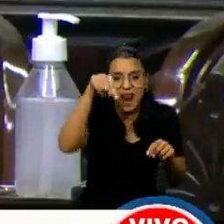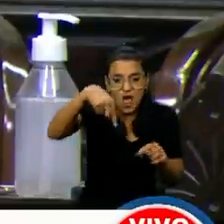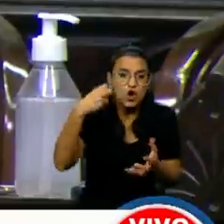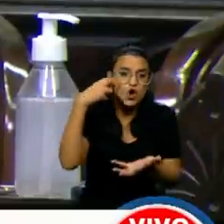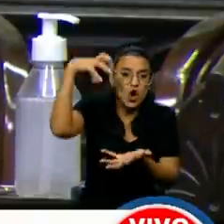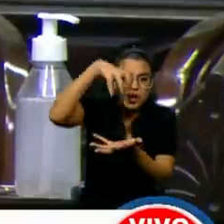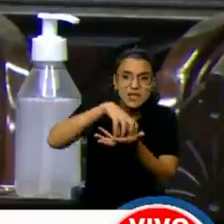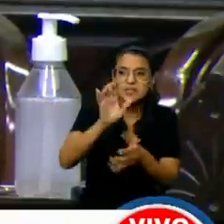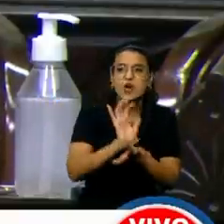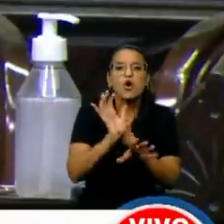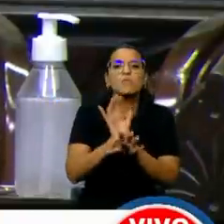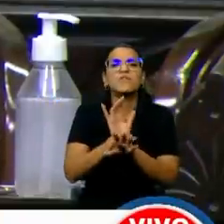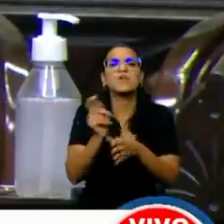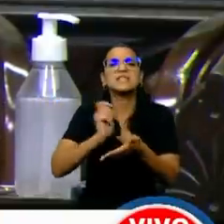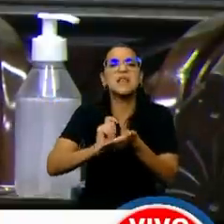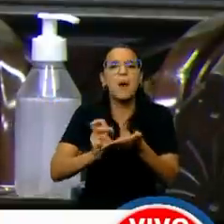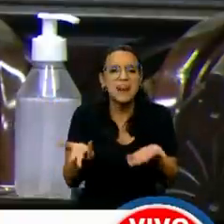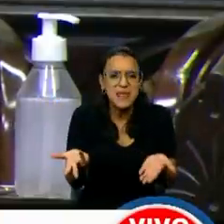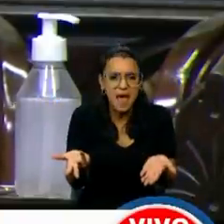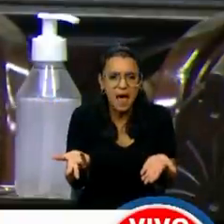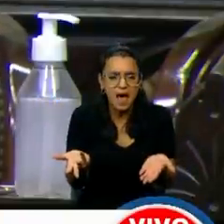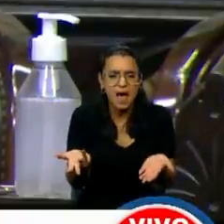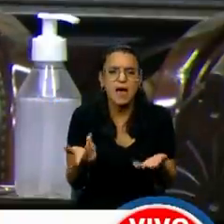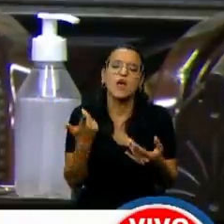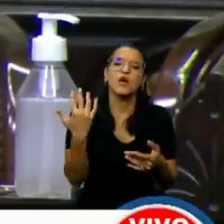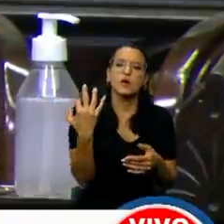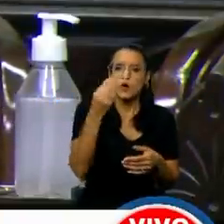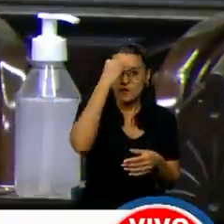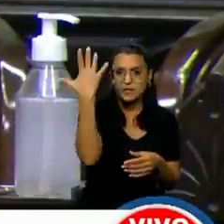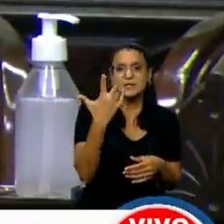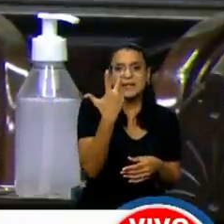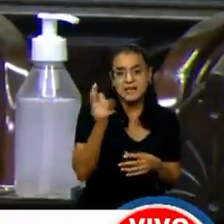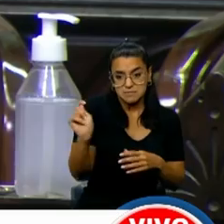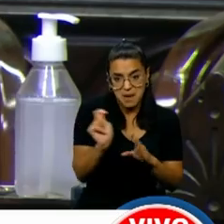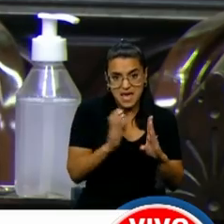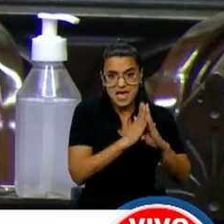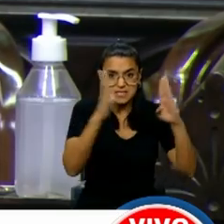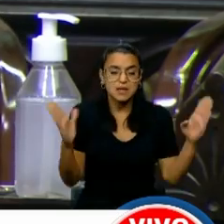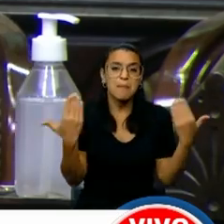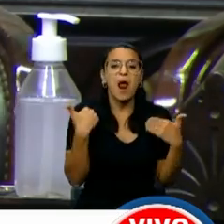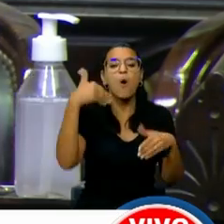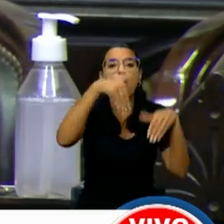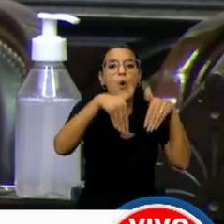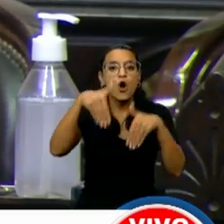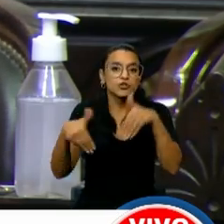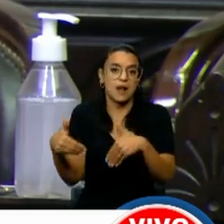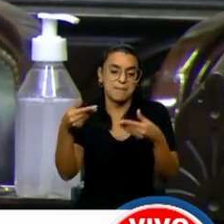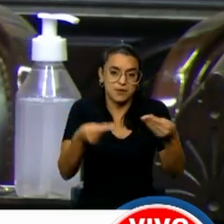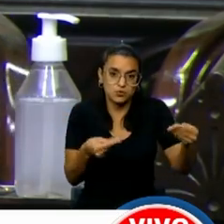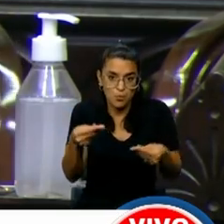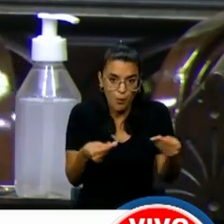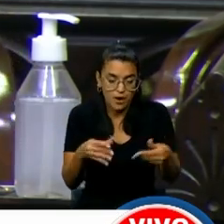congreso funcione como una escribanía el oficialismo tuvo tres meses para votar este presupuesto